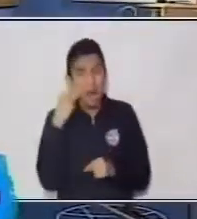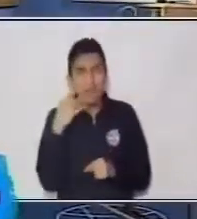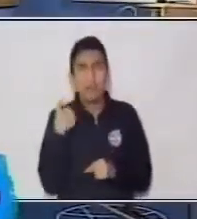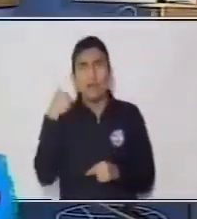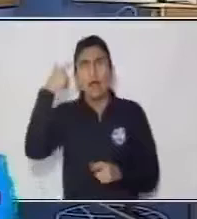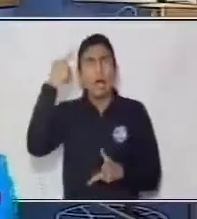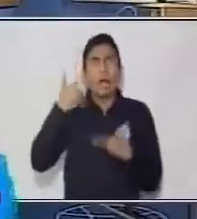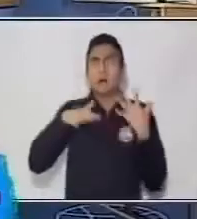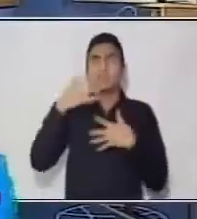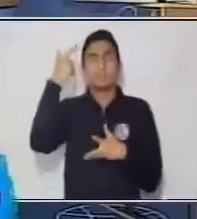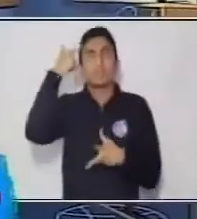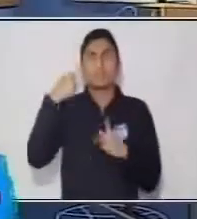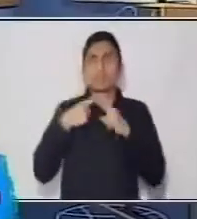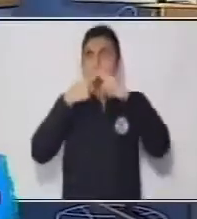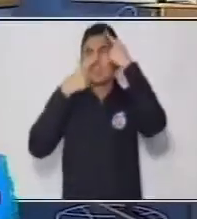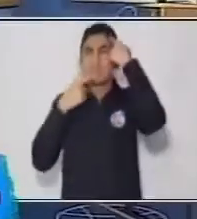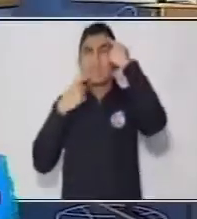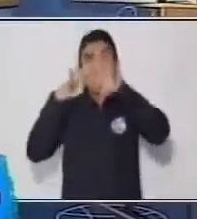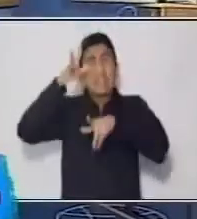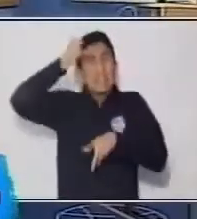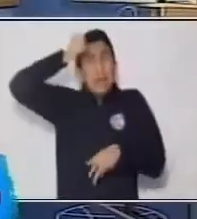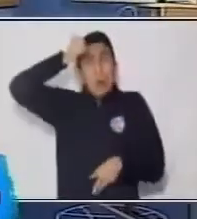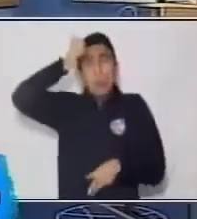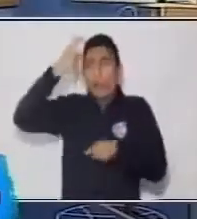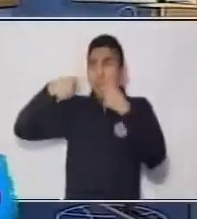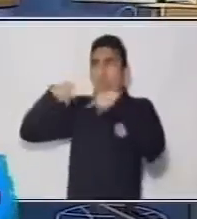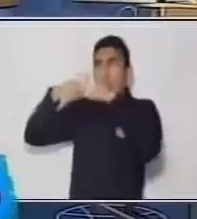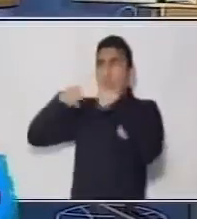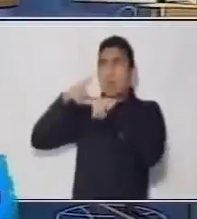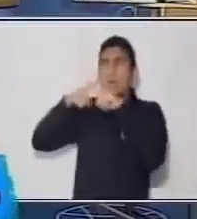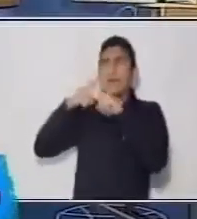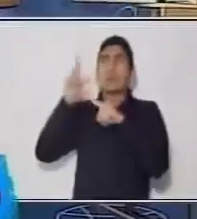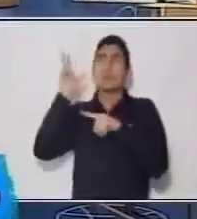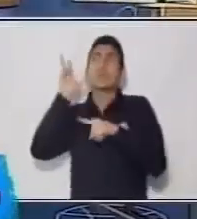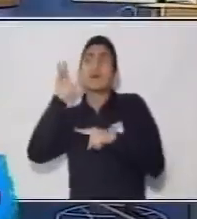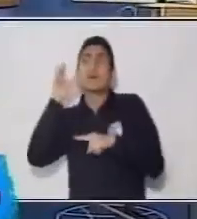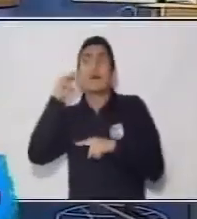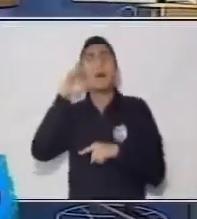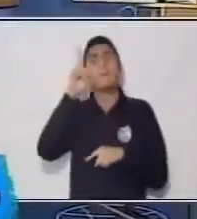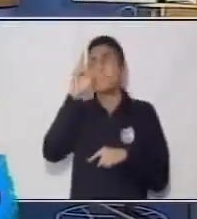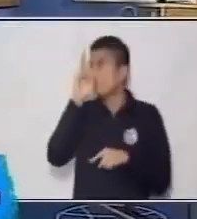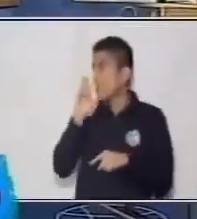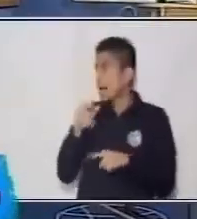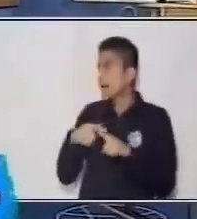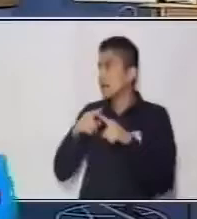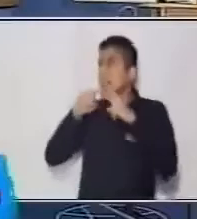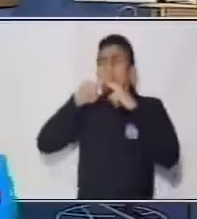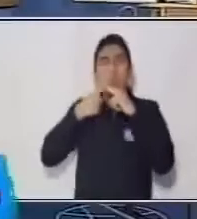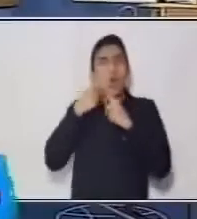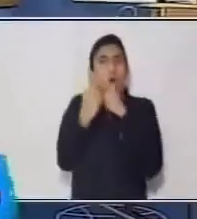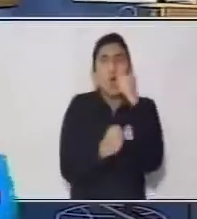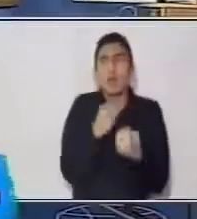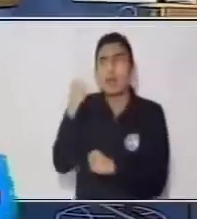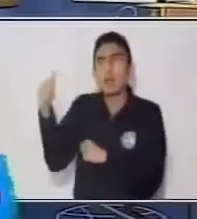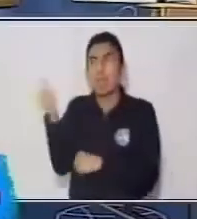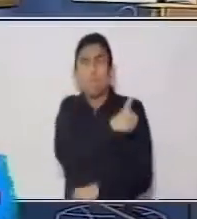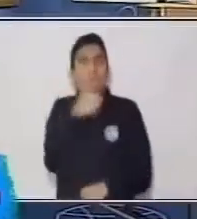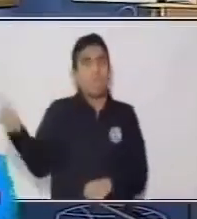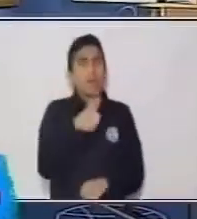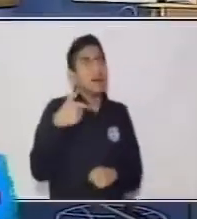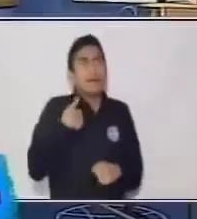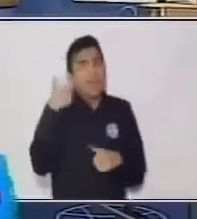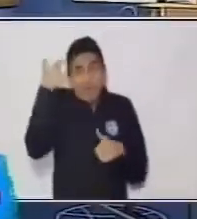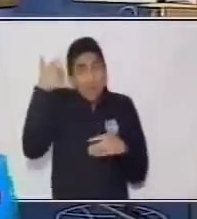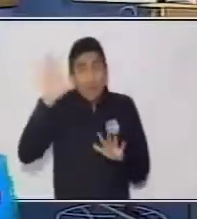loco, ¿verdad? Tal vez había tenido algún trauma en su niñez, pero él oía madre y empezaba a correr para acá y para allá y no sabía